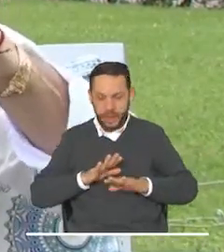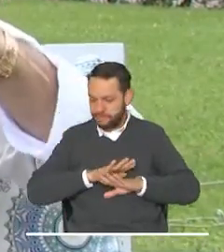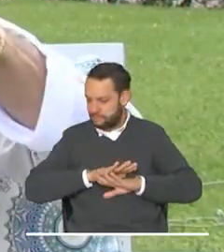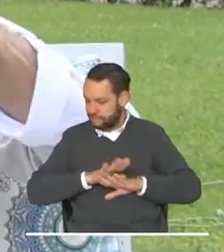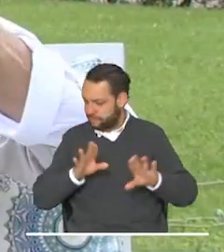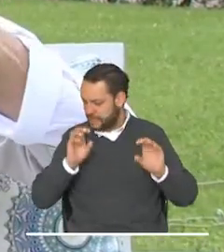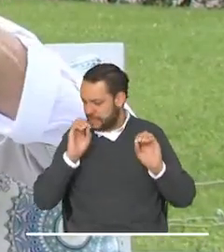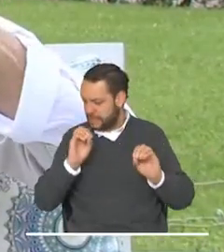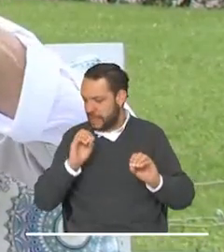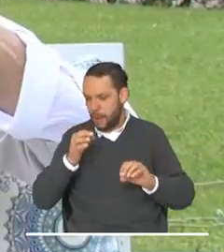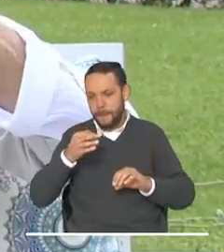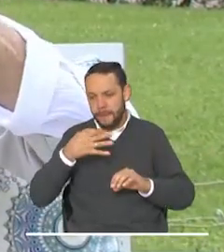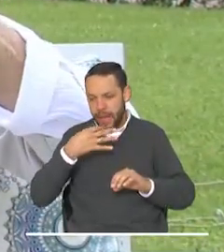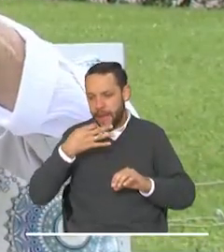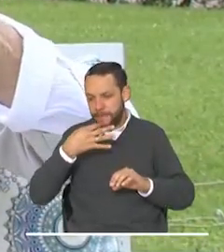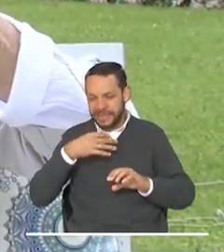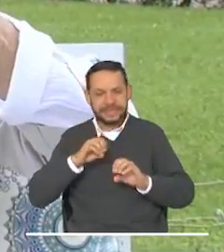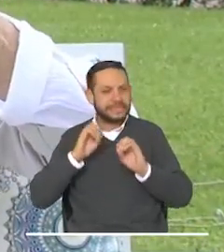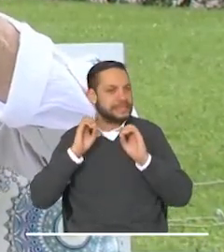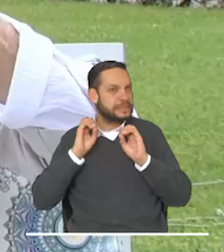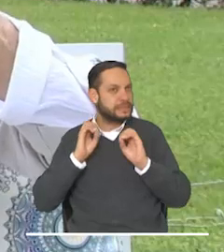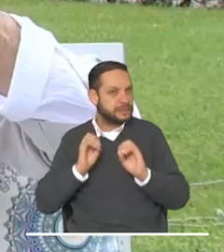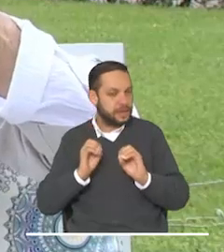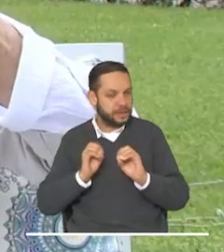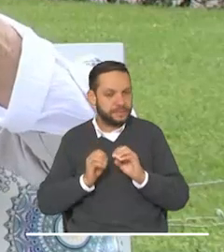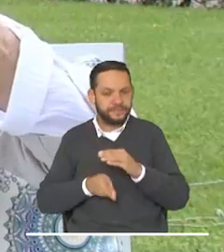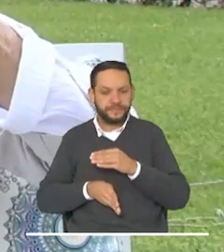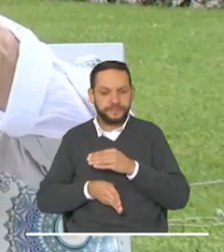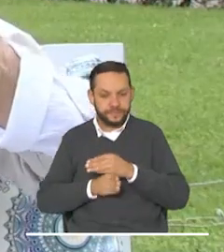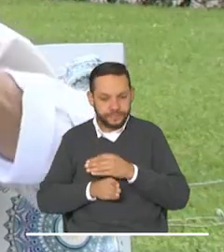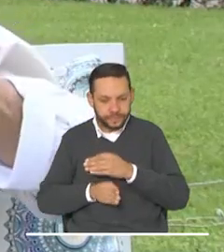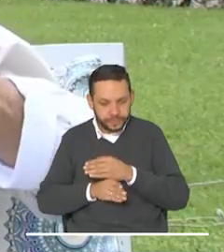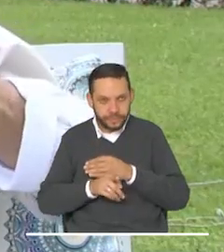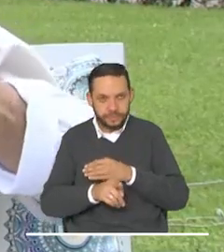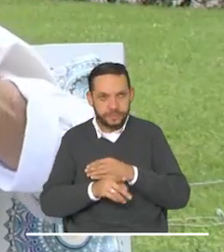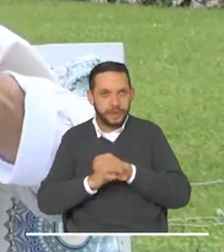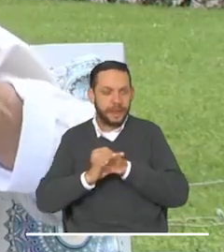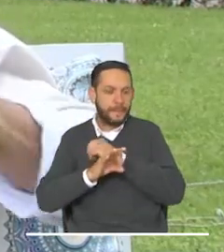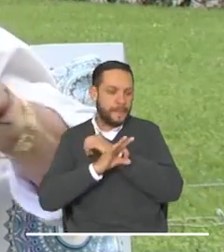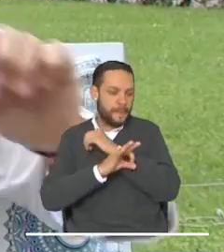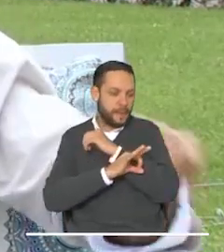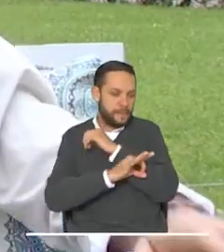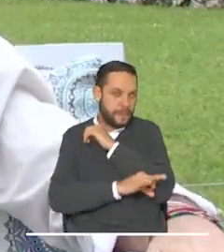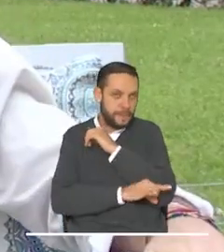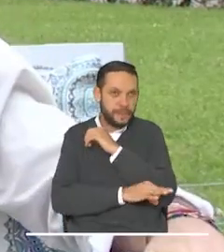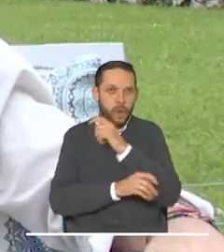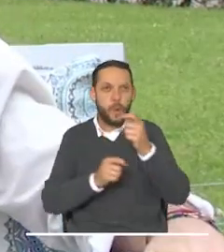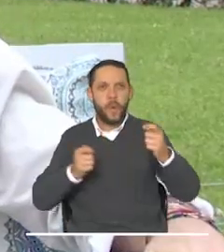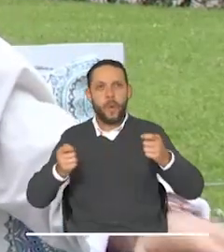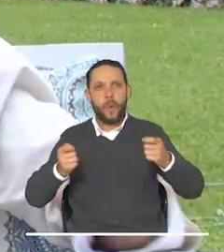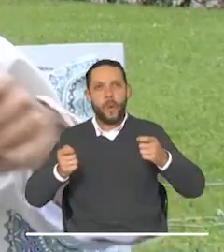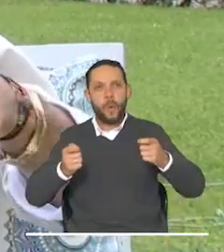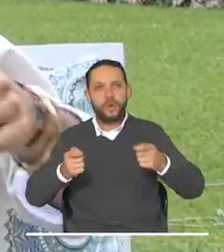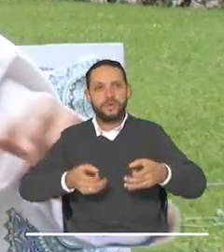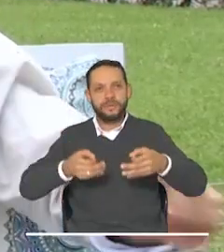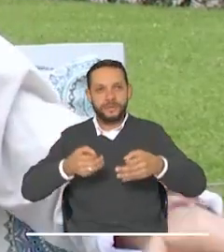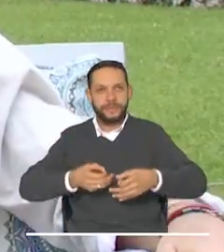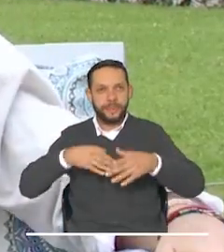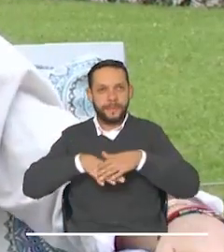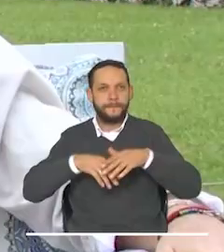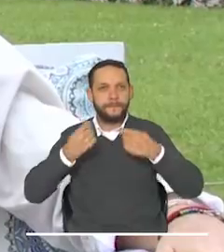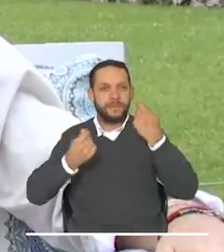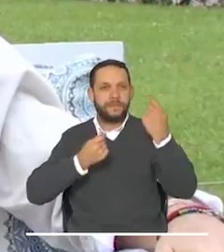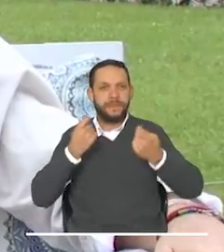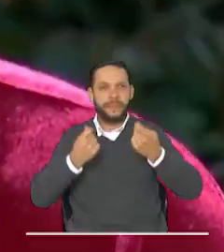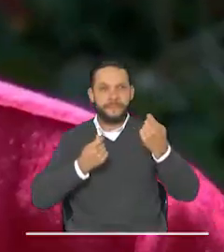una una herramienta terapéutica desde la psicoterapia para manejar estas situaciones después de esta